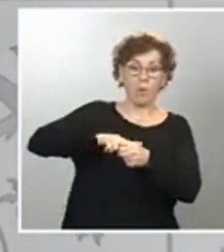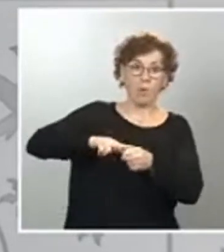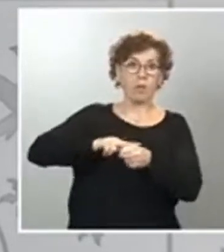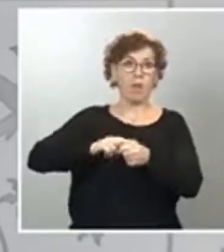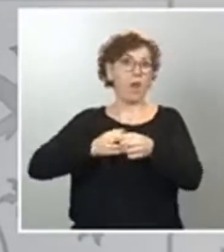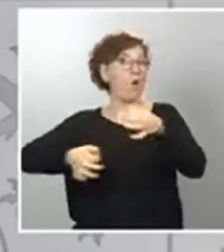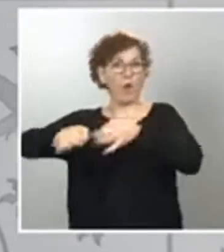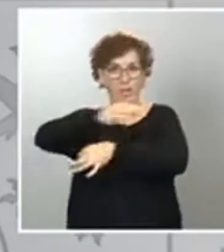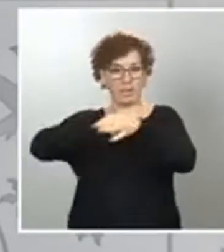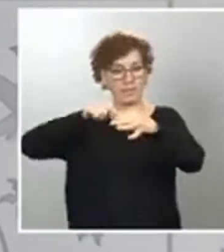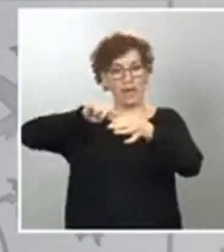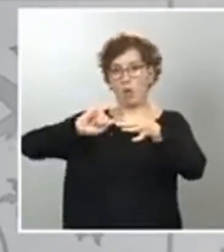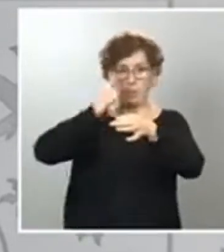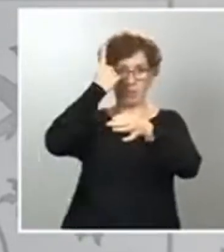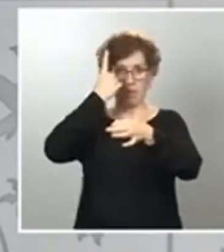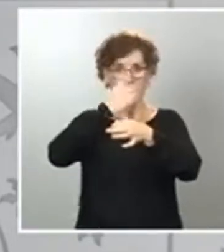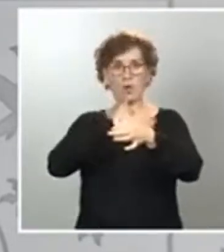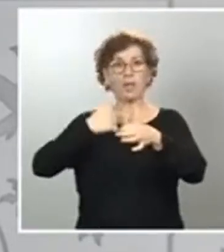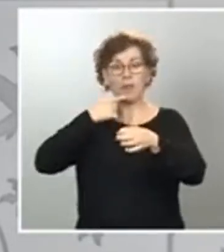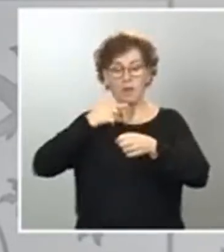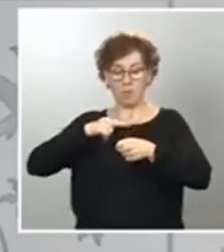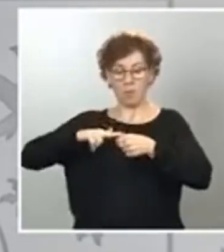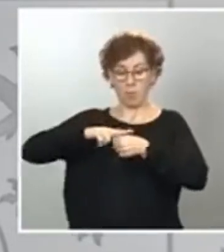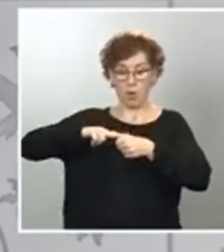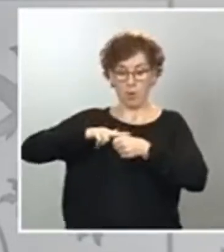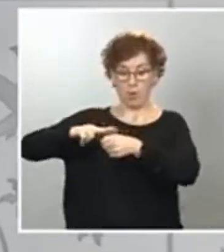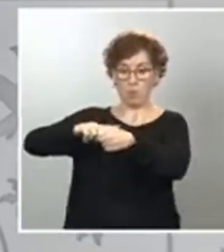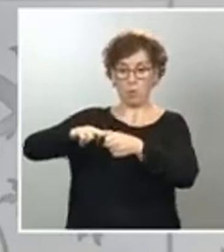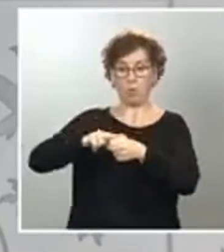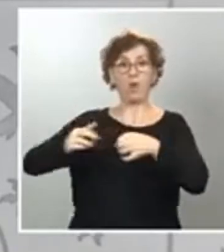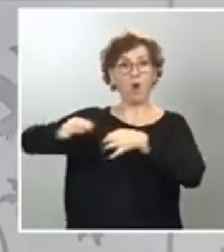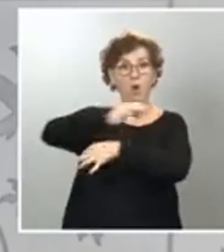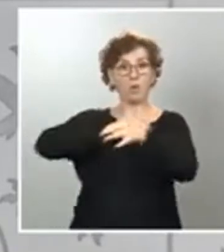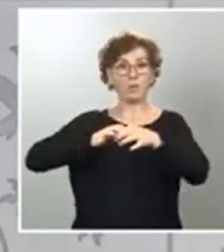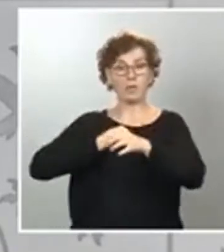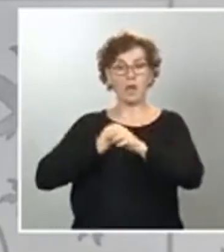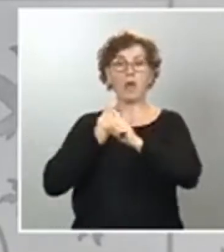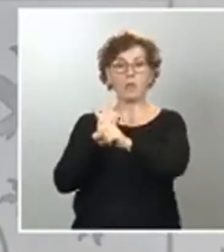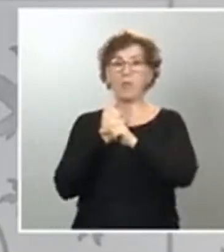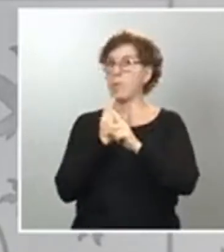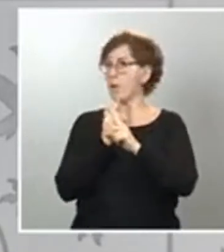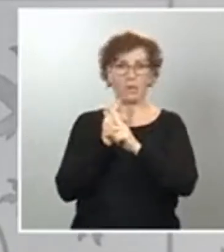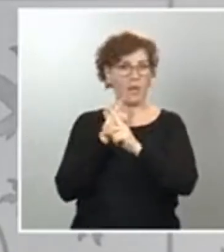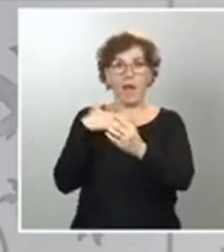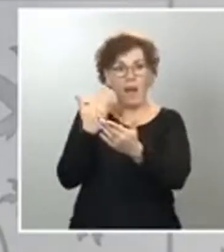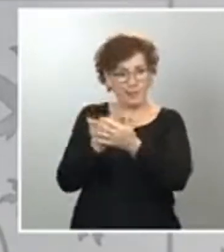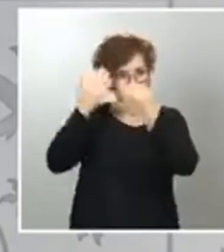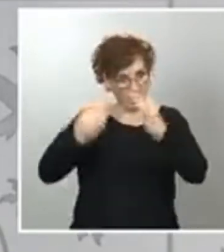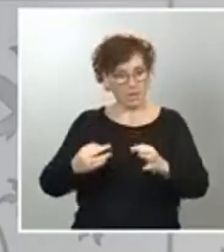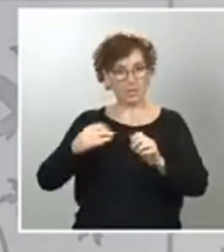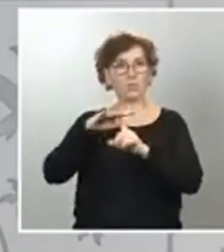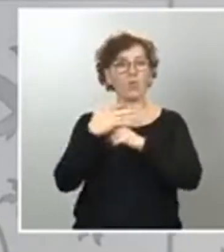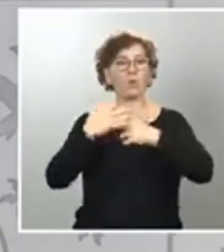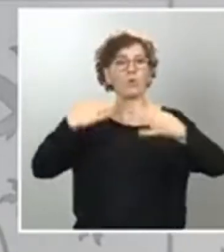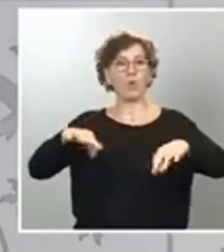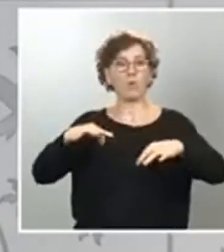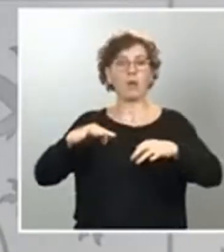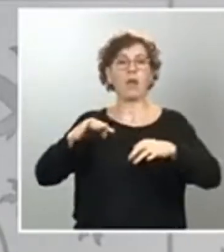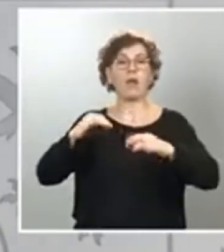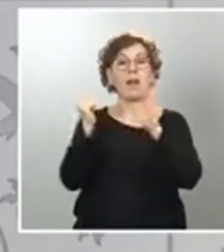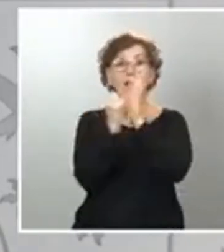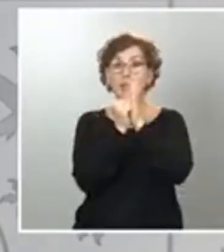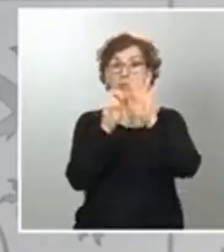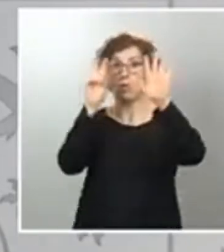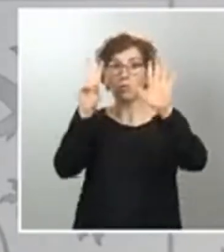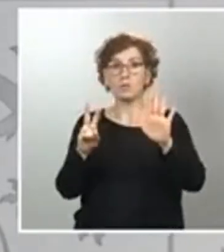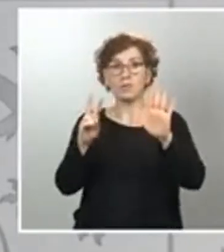movilidad entre provincias o islas hasta alcanzar la nueva normalidad, salvo en aquellos casos que ya vienen exceptuados en el artículo 7 del